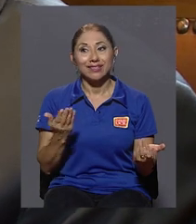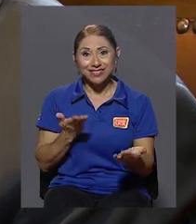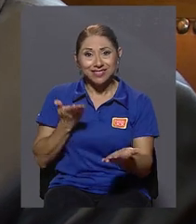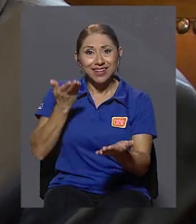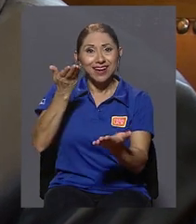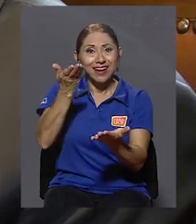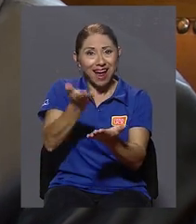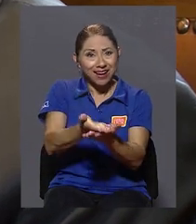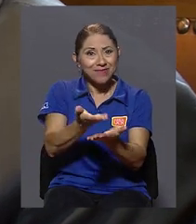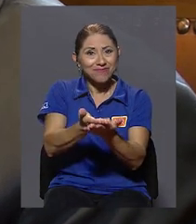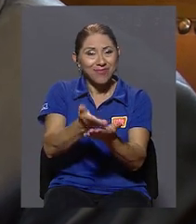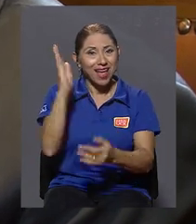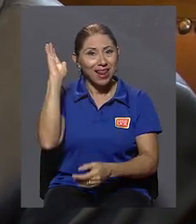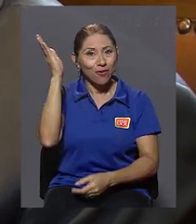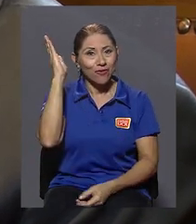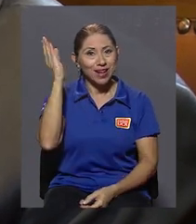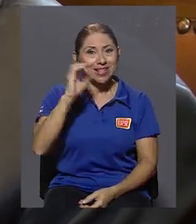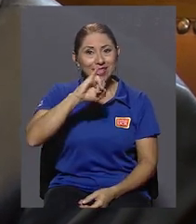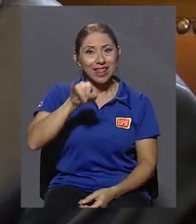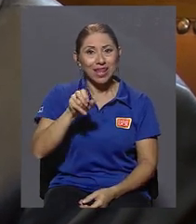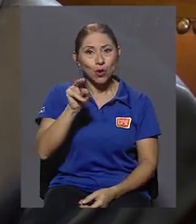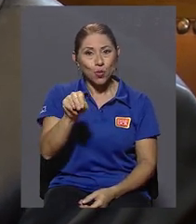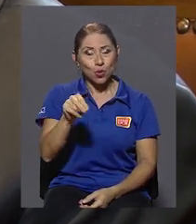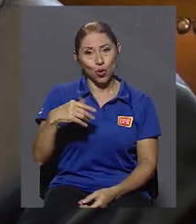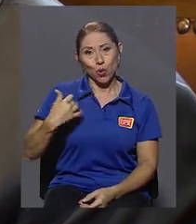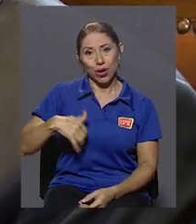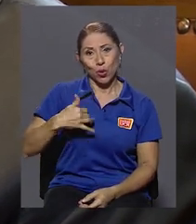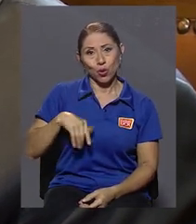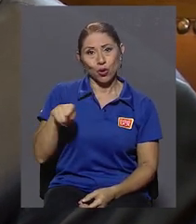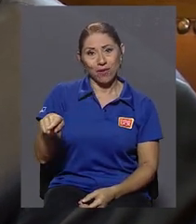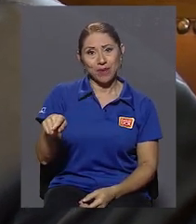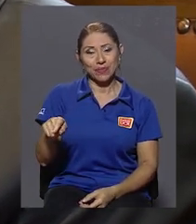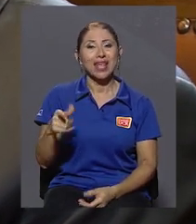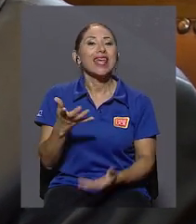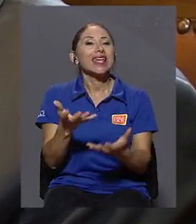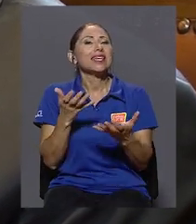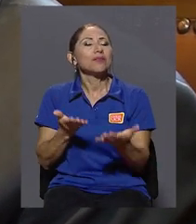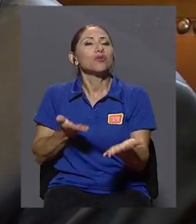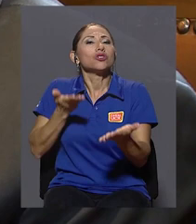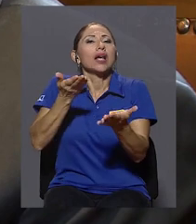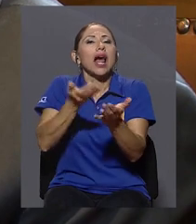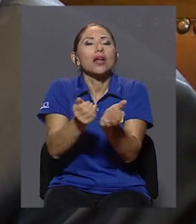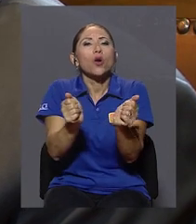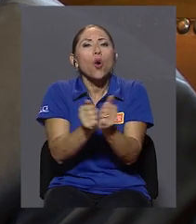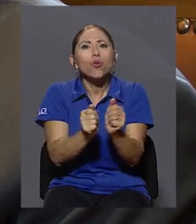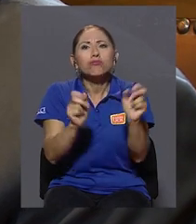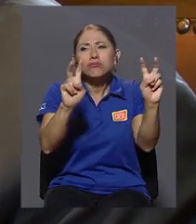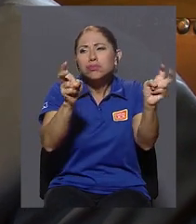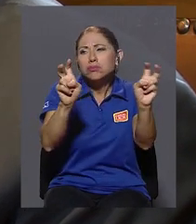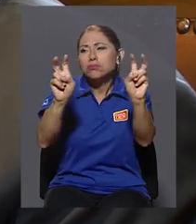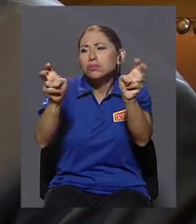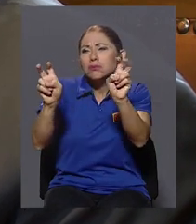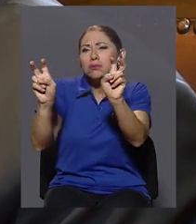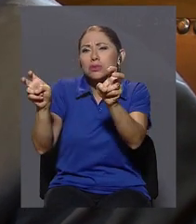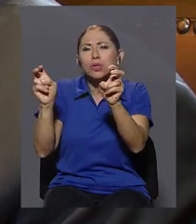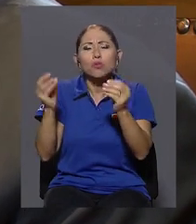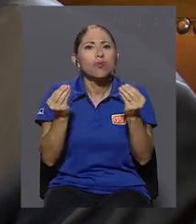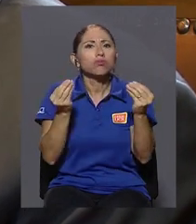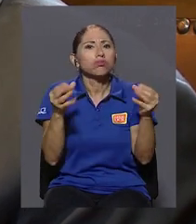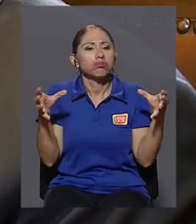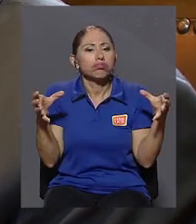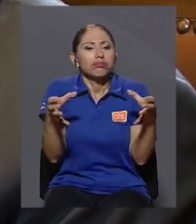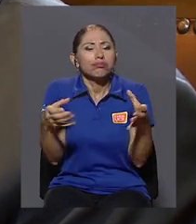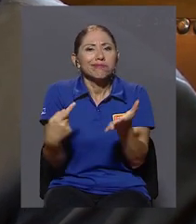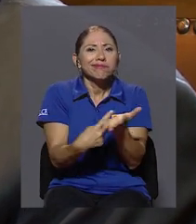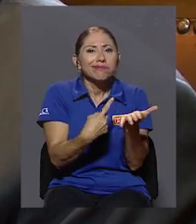a la conferencia de junio en Córdoba con un cúmulo de reflexiones que sobre todo nos